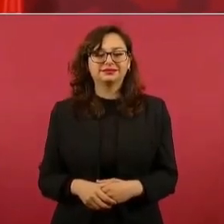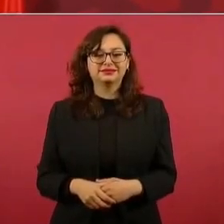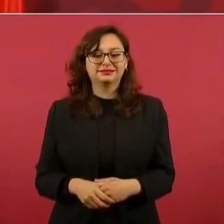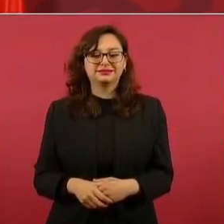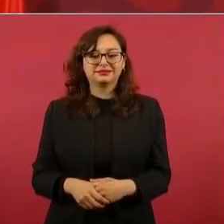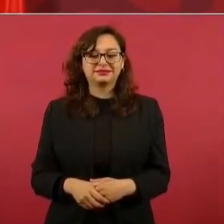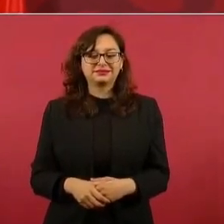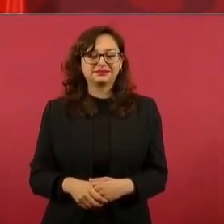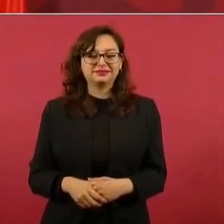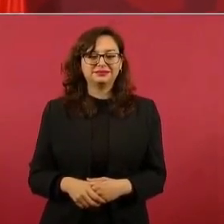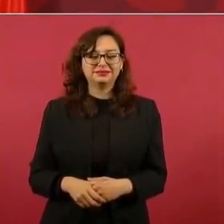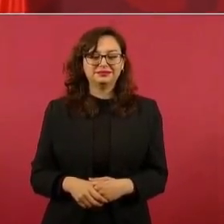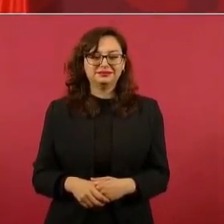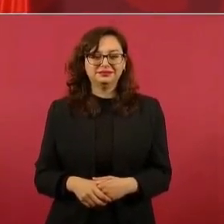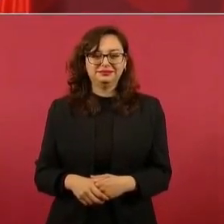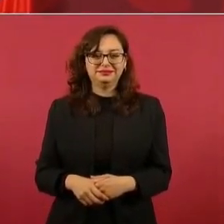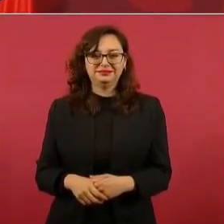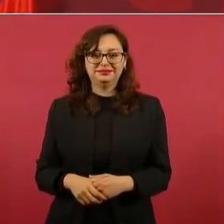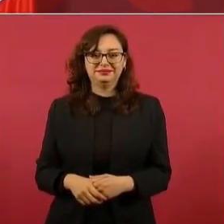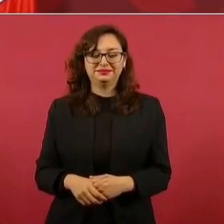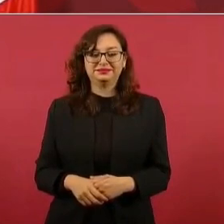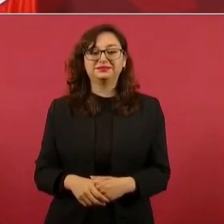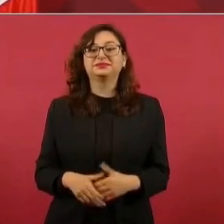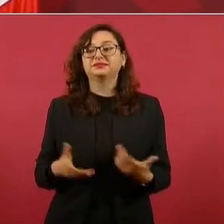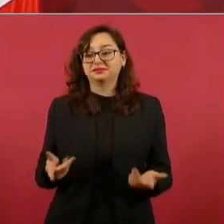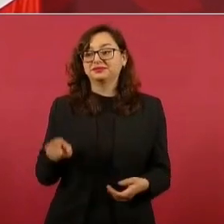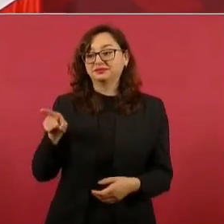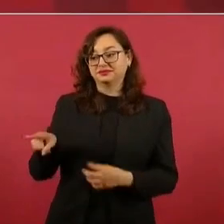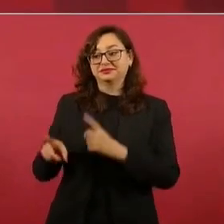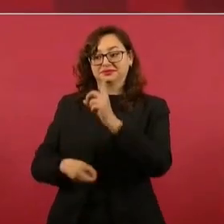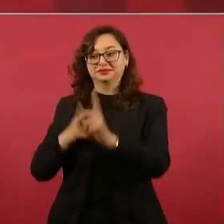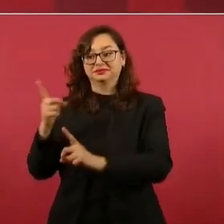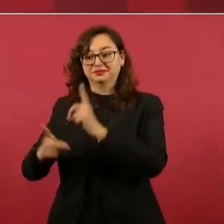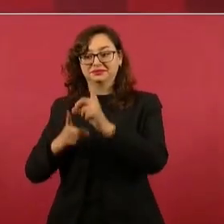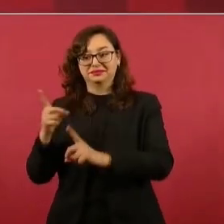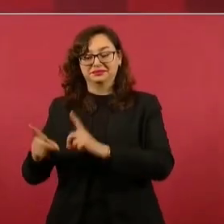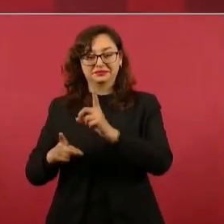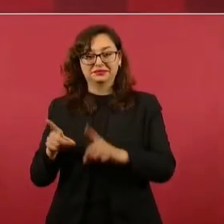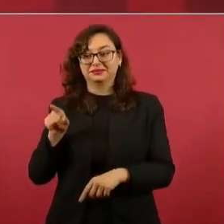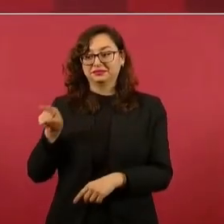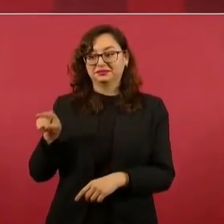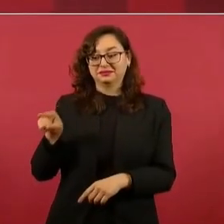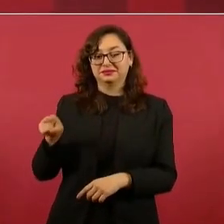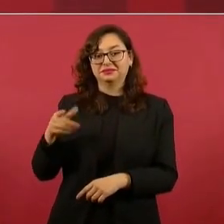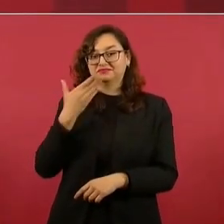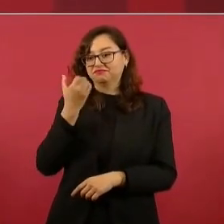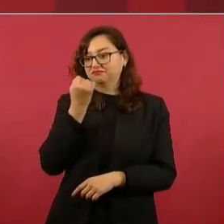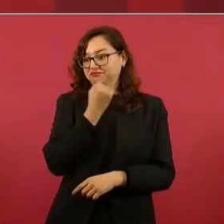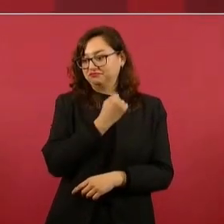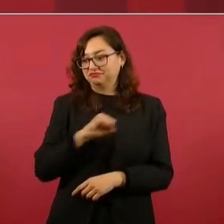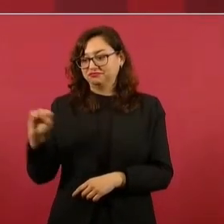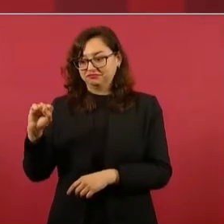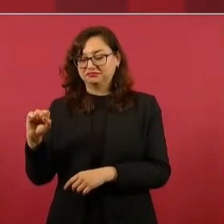que era un buen cronista deportivo, lo conocí al Mago, ya grande,